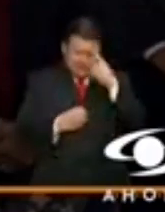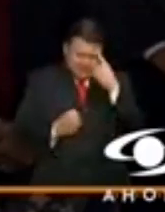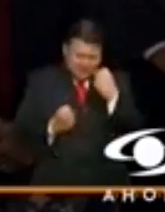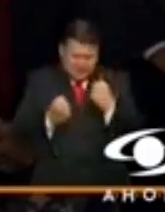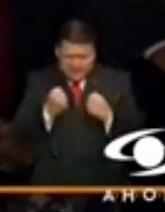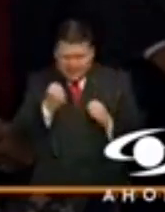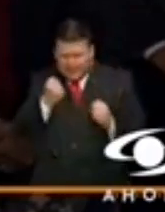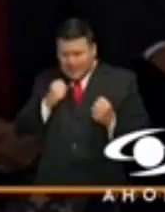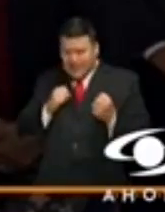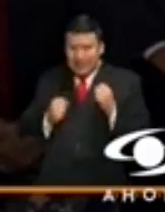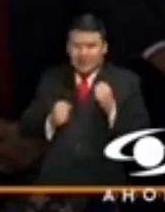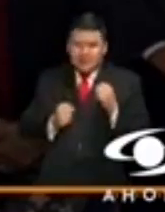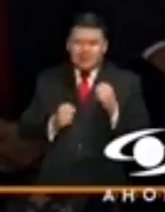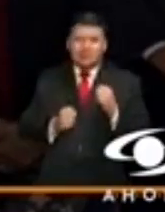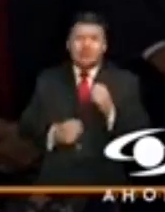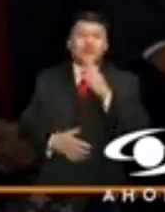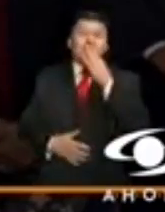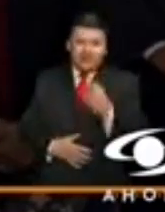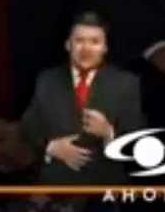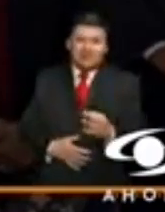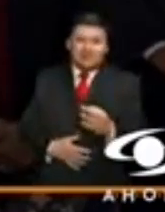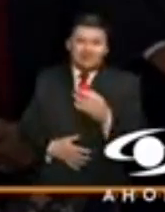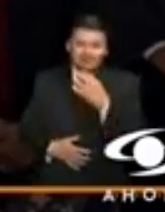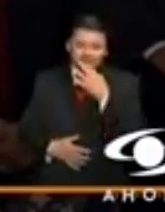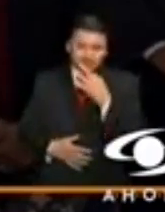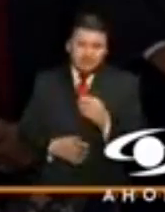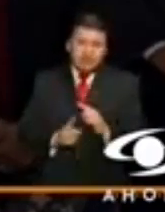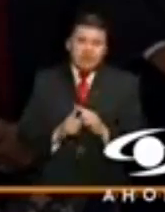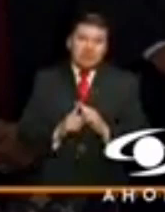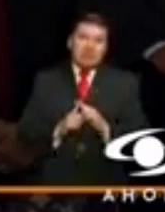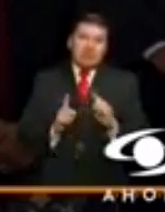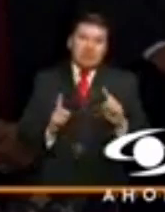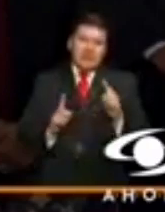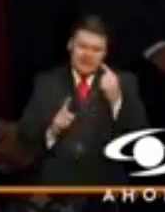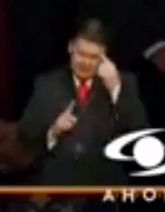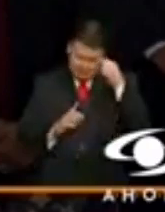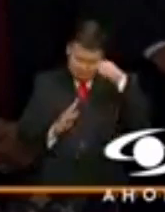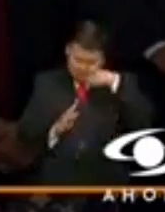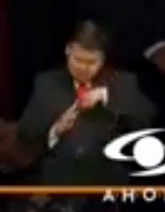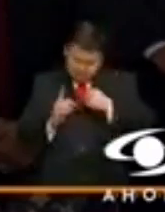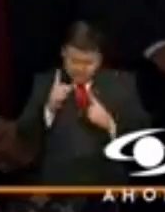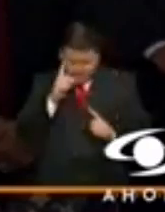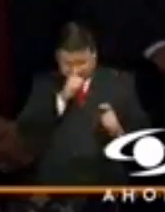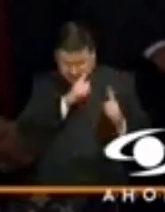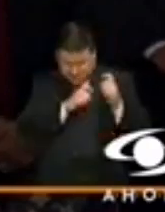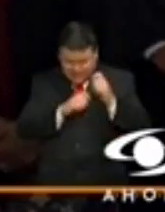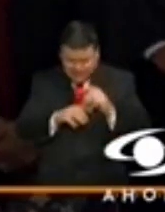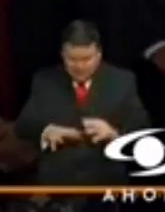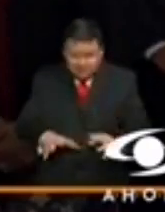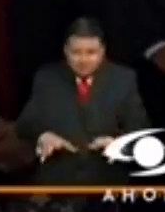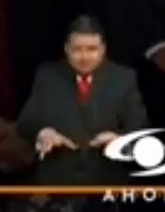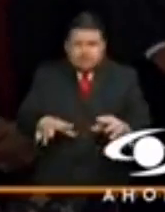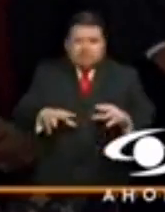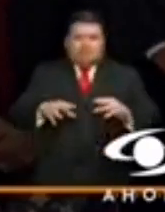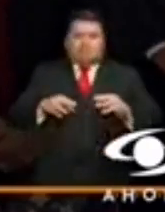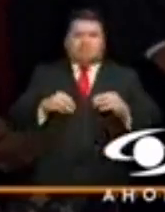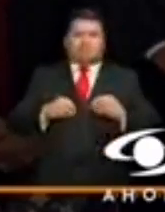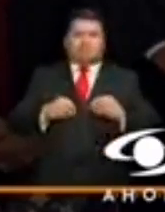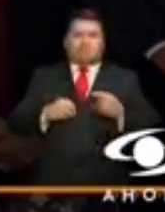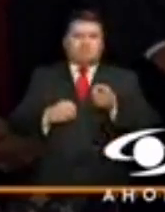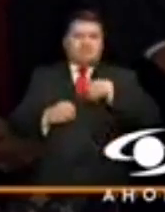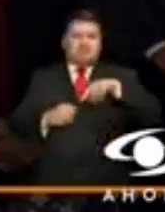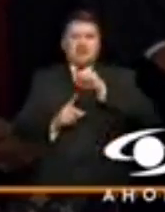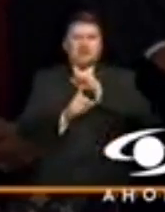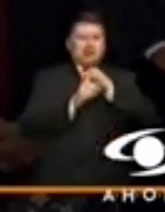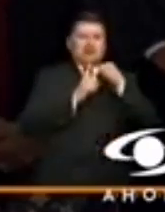preocupaciones. Todo esto es cierto, pero tenemos que hacer reflexiones profundas para asumir nuestro papel como